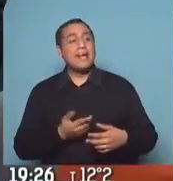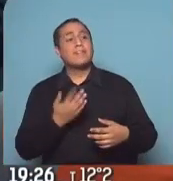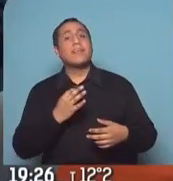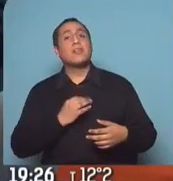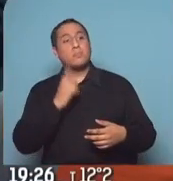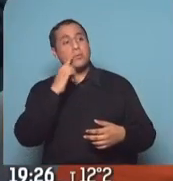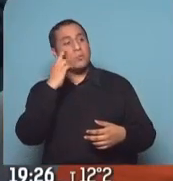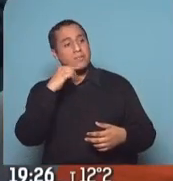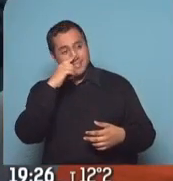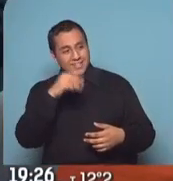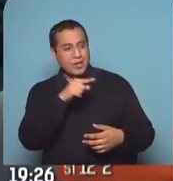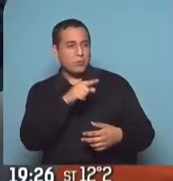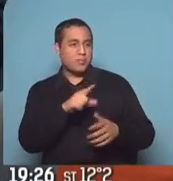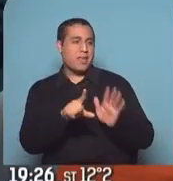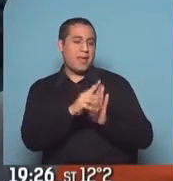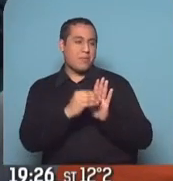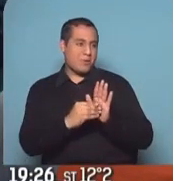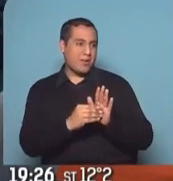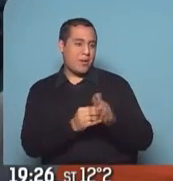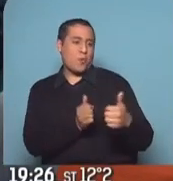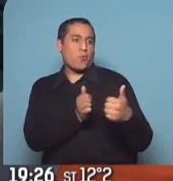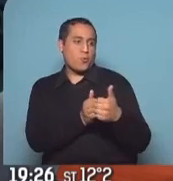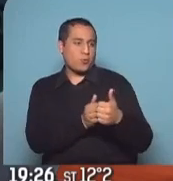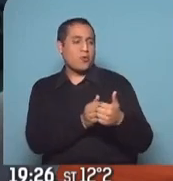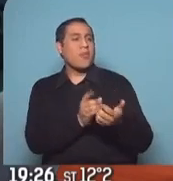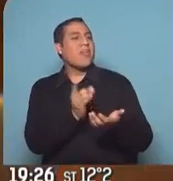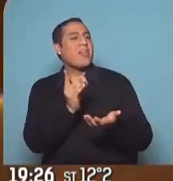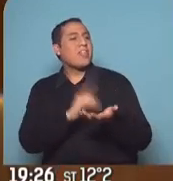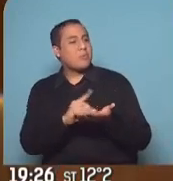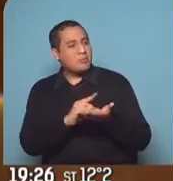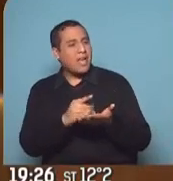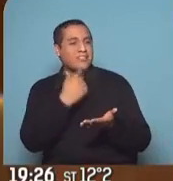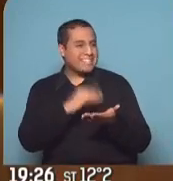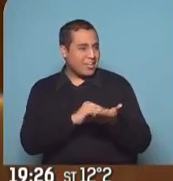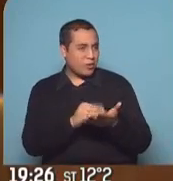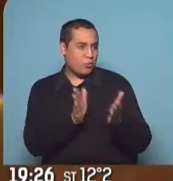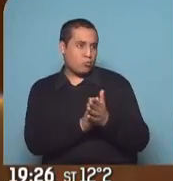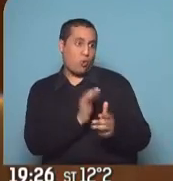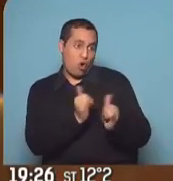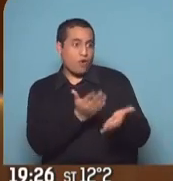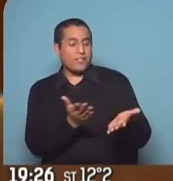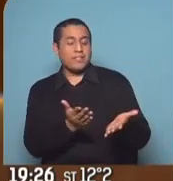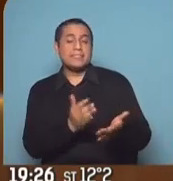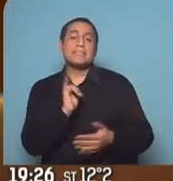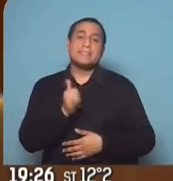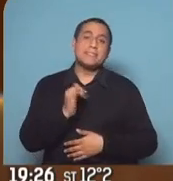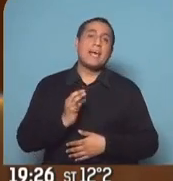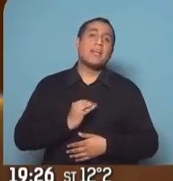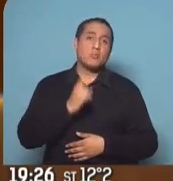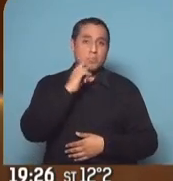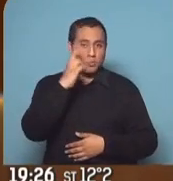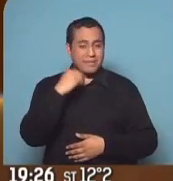fueron los legisladores más jóvenes del Congreso, ¿no? Usted en diputados y él en el Senado. Sí, en el año 73